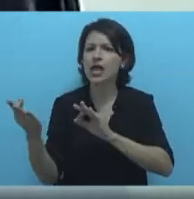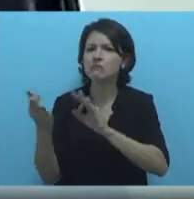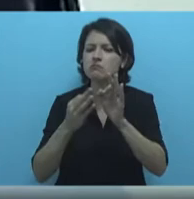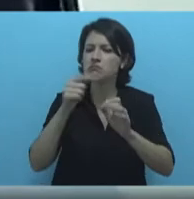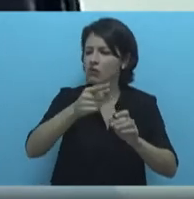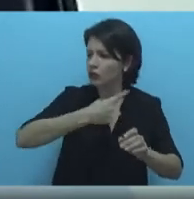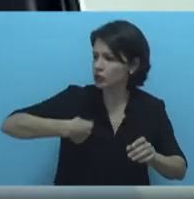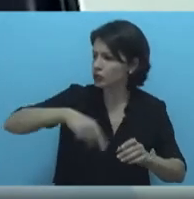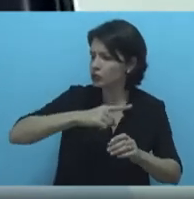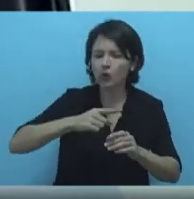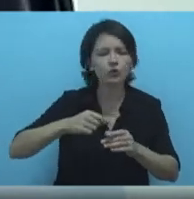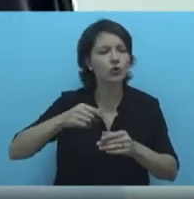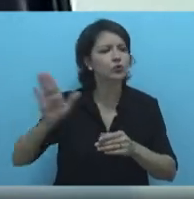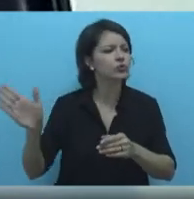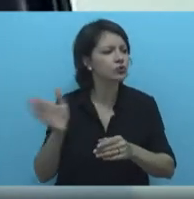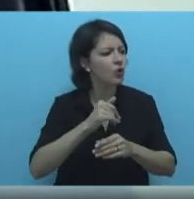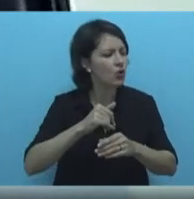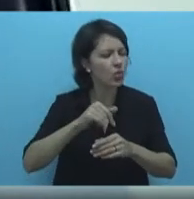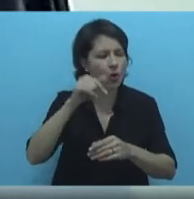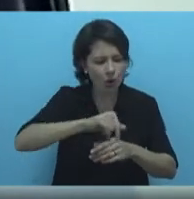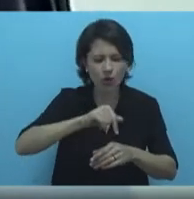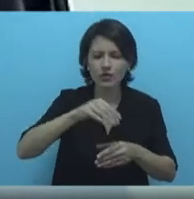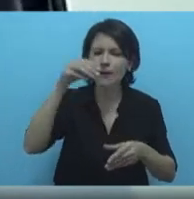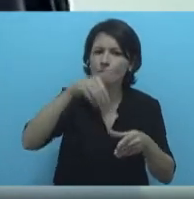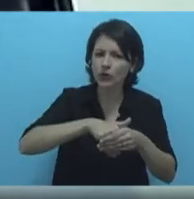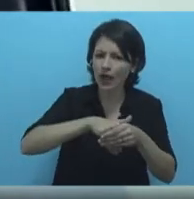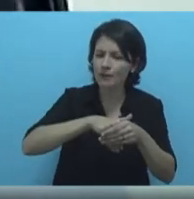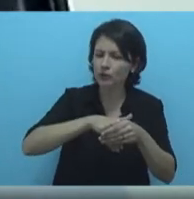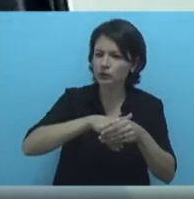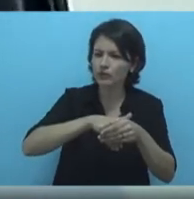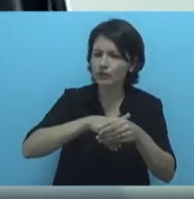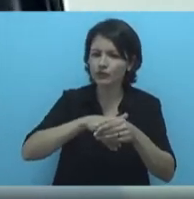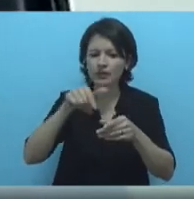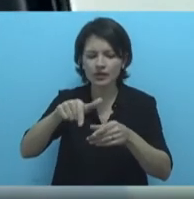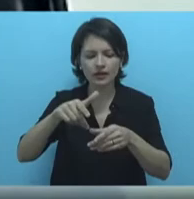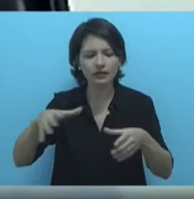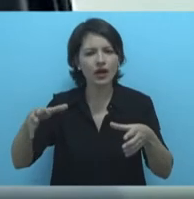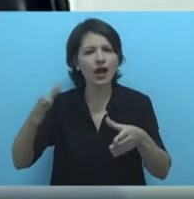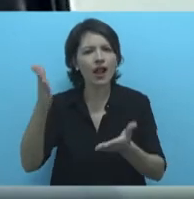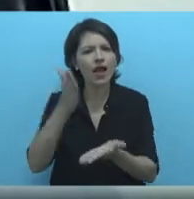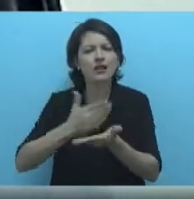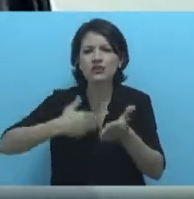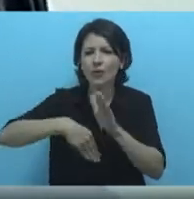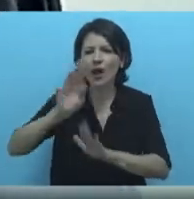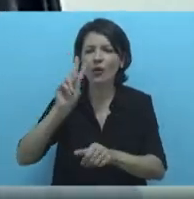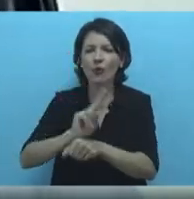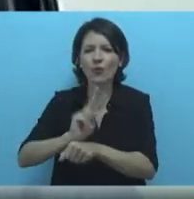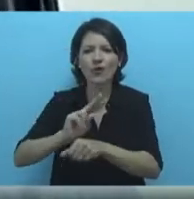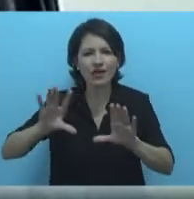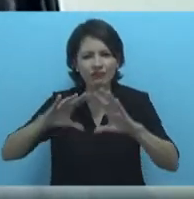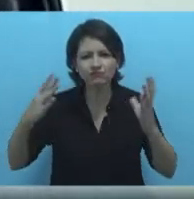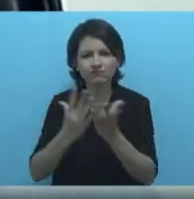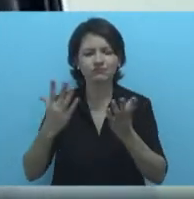nosotros diputados y diputadas estemos incorporando a un derecho más en la protección del ambiente